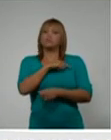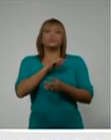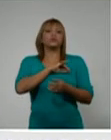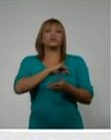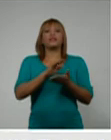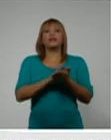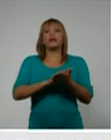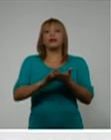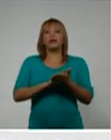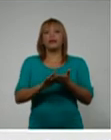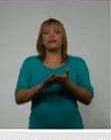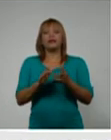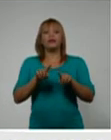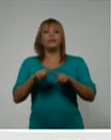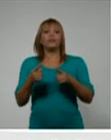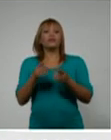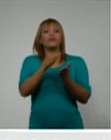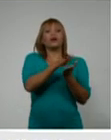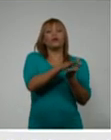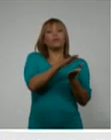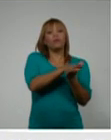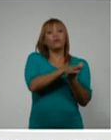Con esto ya se acumulan